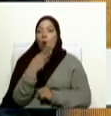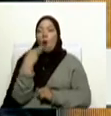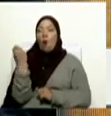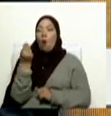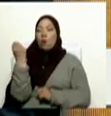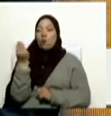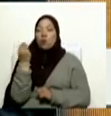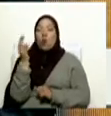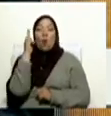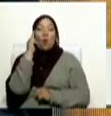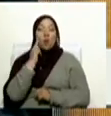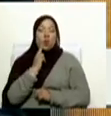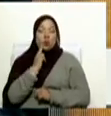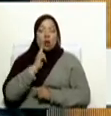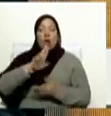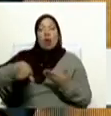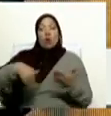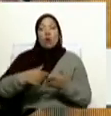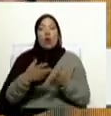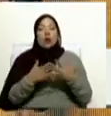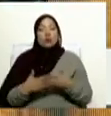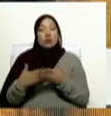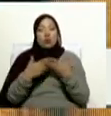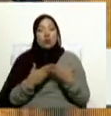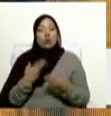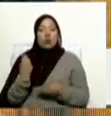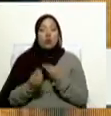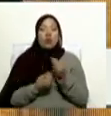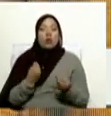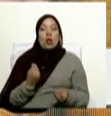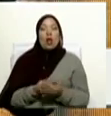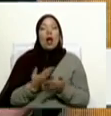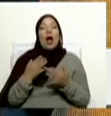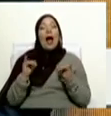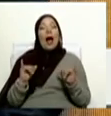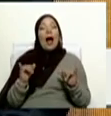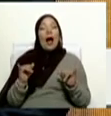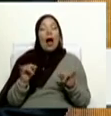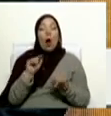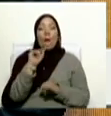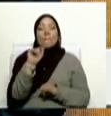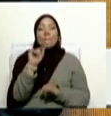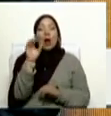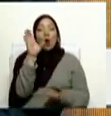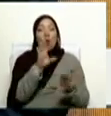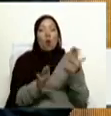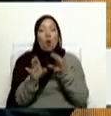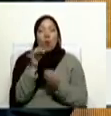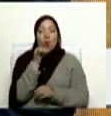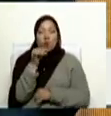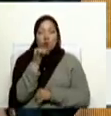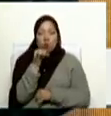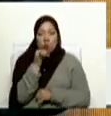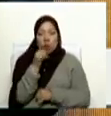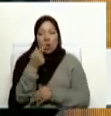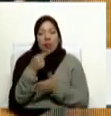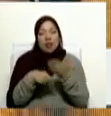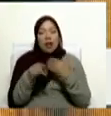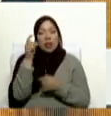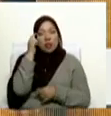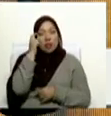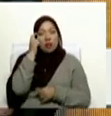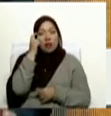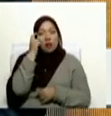Bolívar del Centro Nacional de estudios históricos hacen una síntesis de Cuáles son los puntos de significación de esta fecha y y